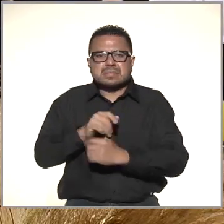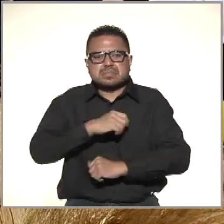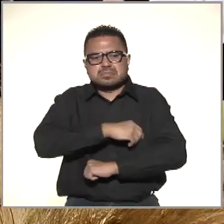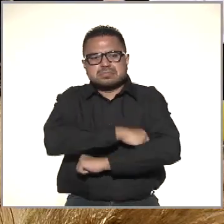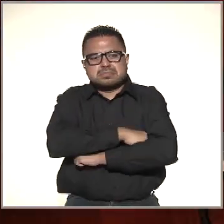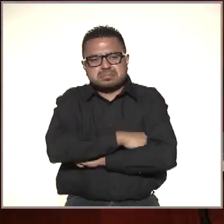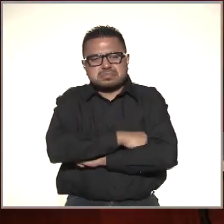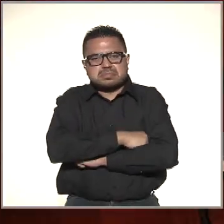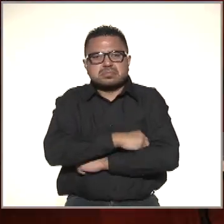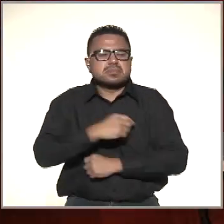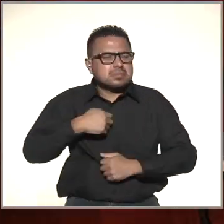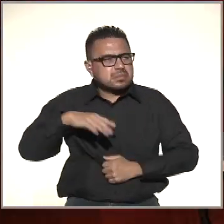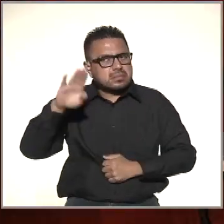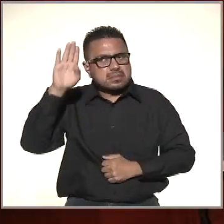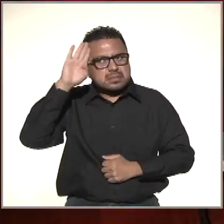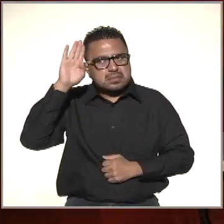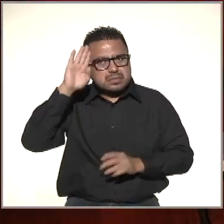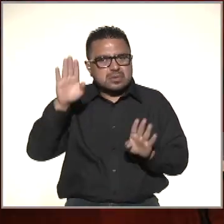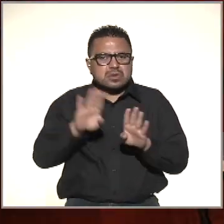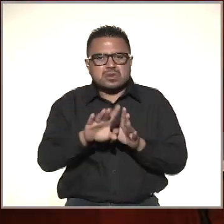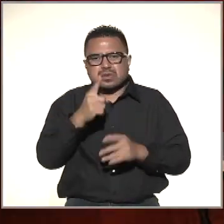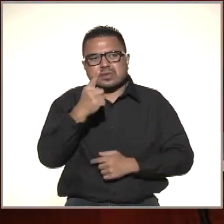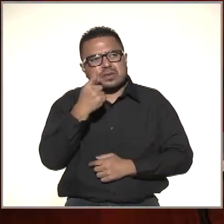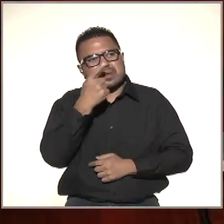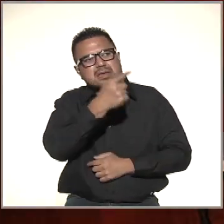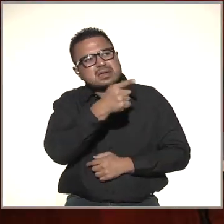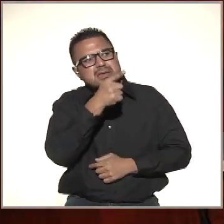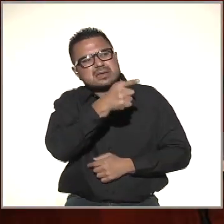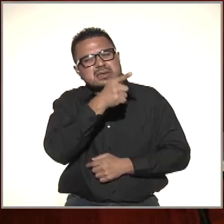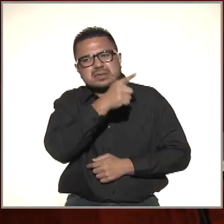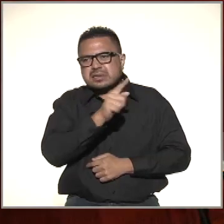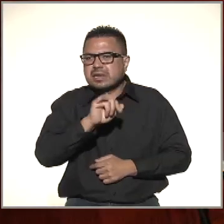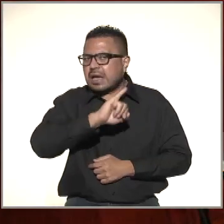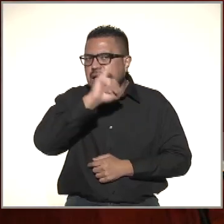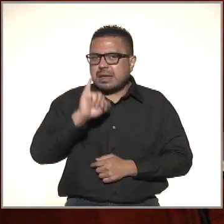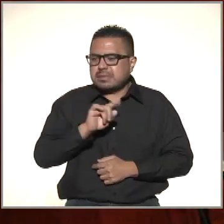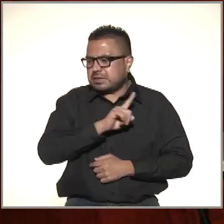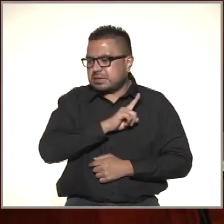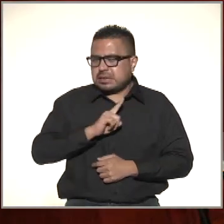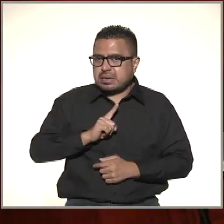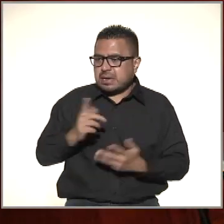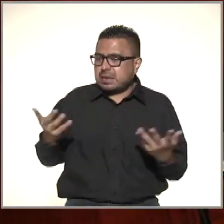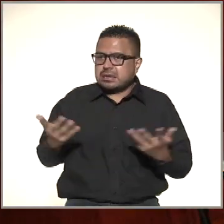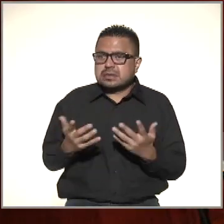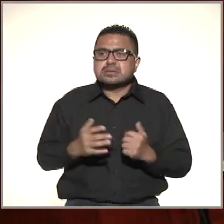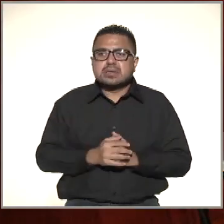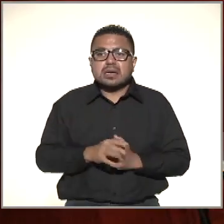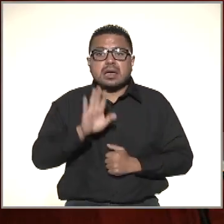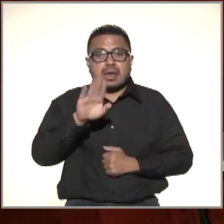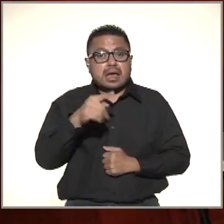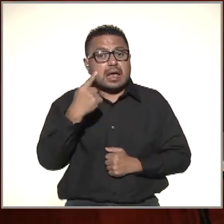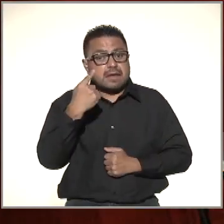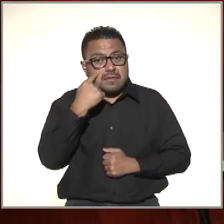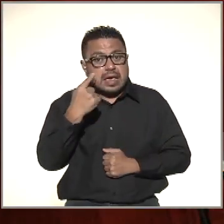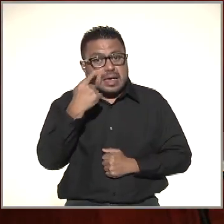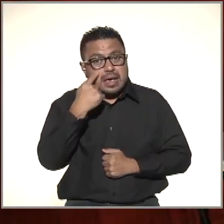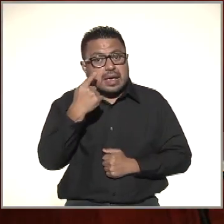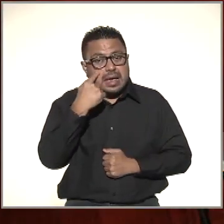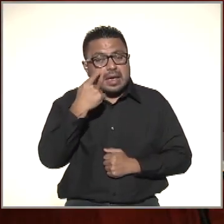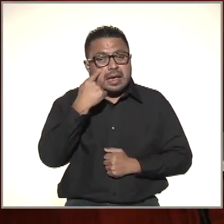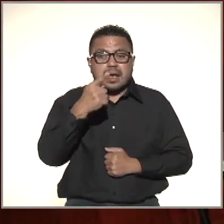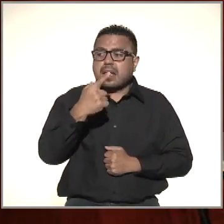cruzados. Pensaba yo en el dedo acusador, que es esa cosa que uno nunca debería hacer, ¿no? O sea, fíjate que no, ya